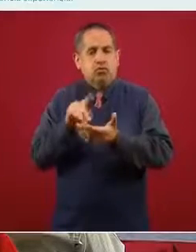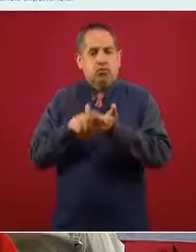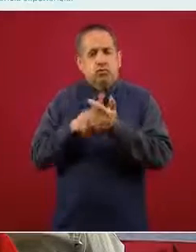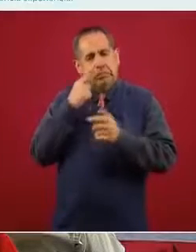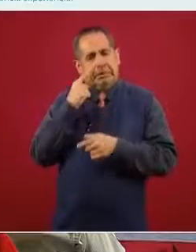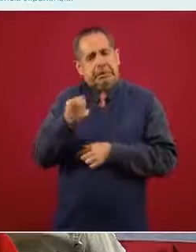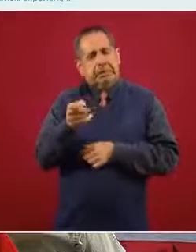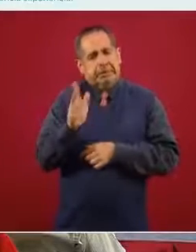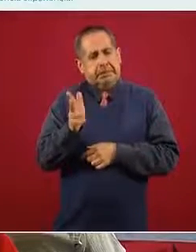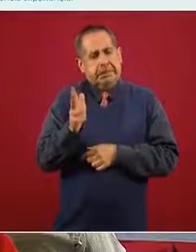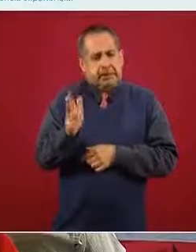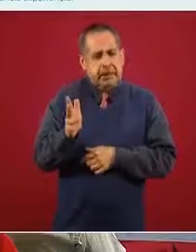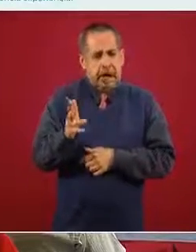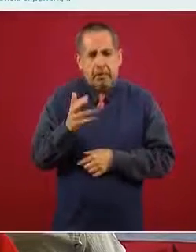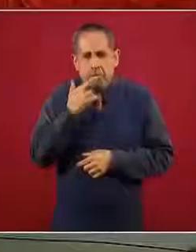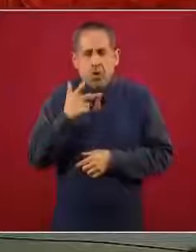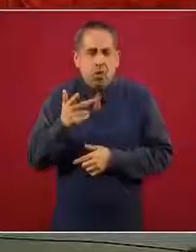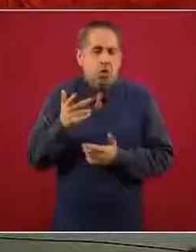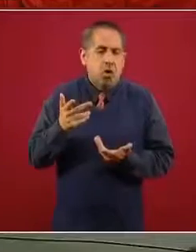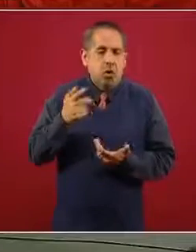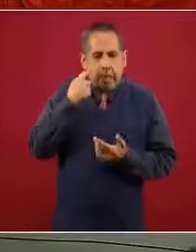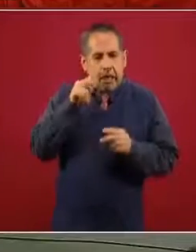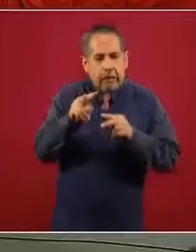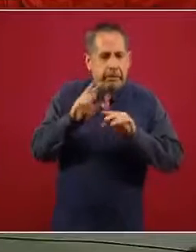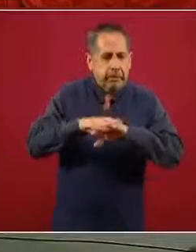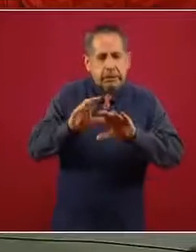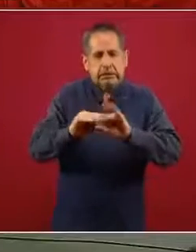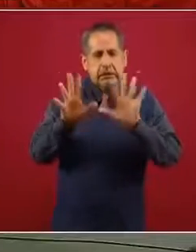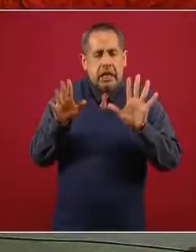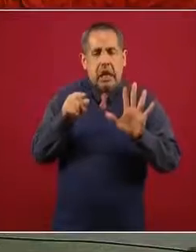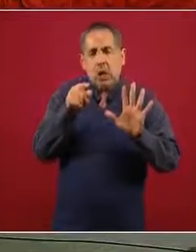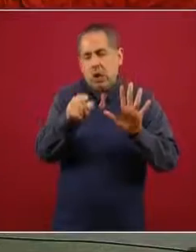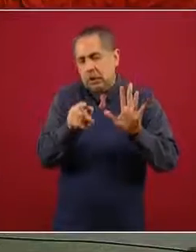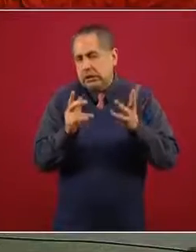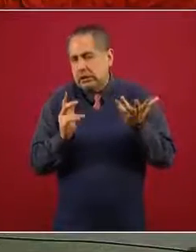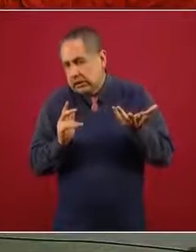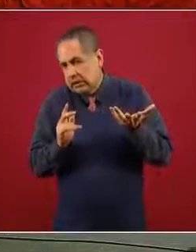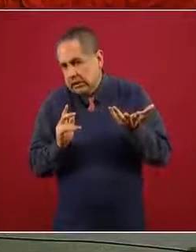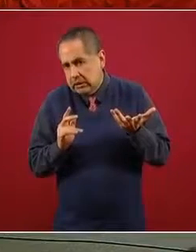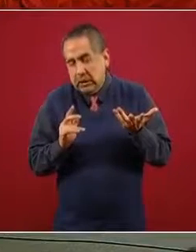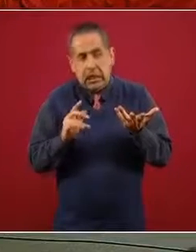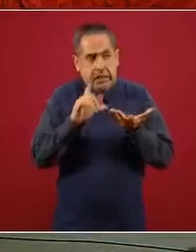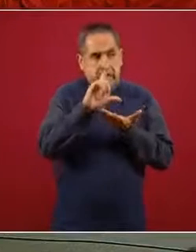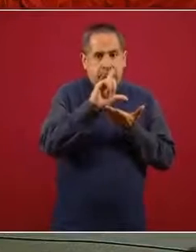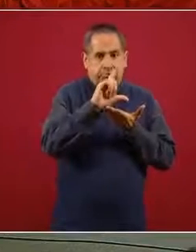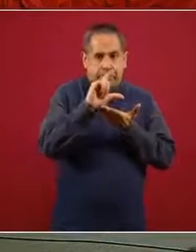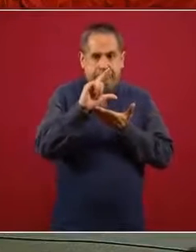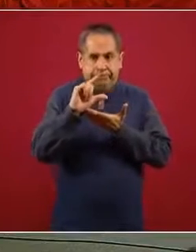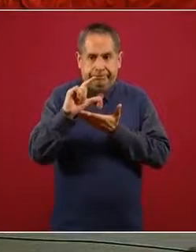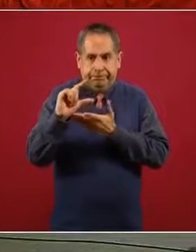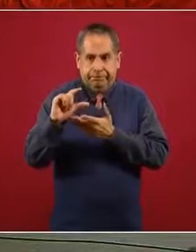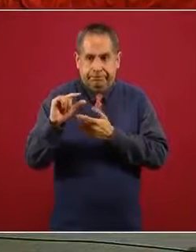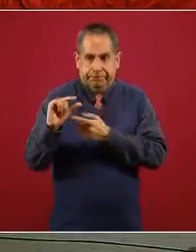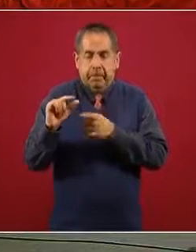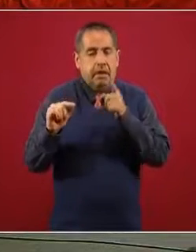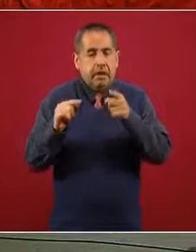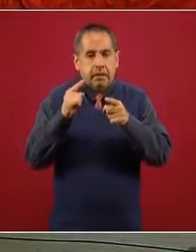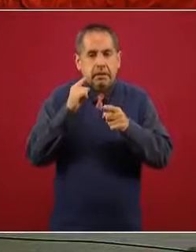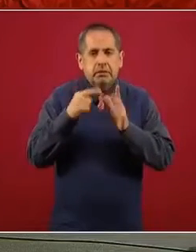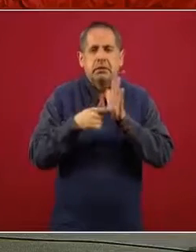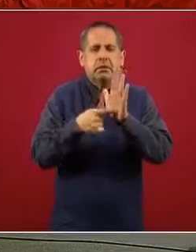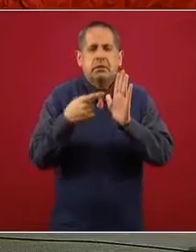tendencia exponencial para que se vea claramente cómo esa tendencia es descendente, y lo que esta gráfica nos